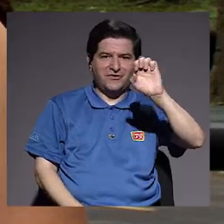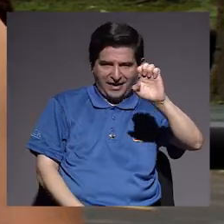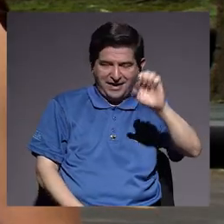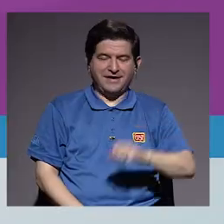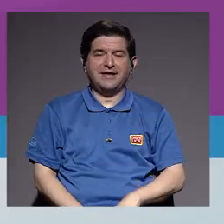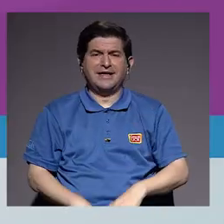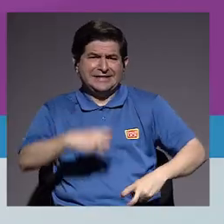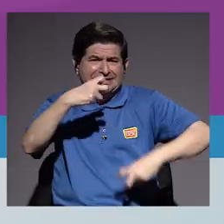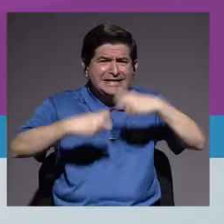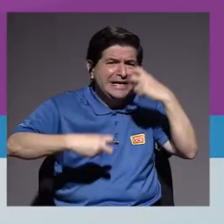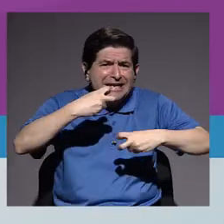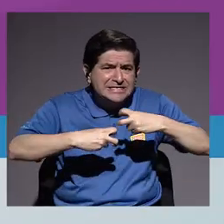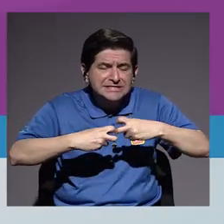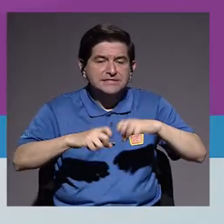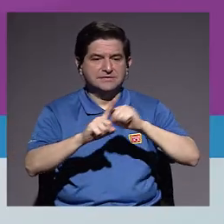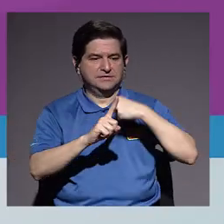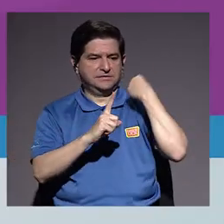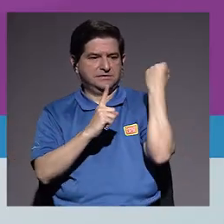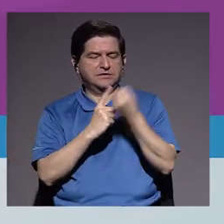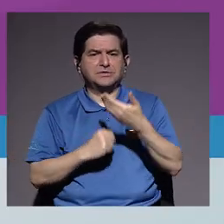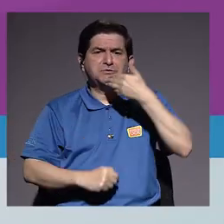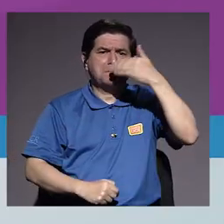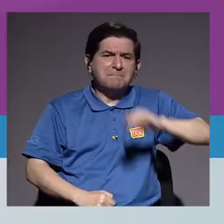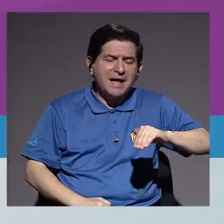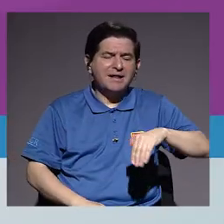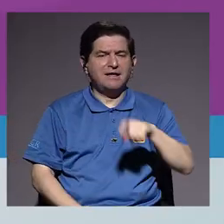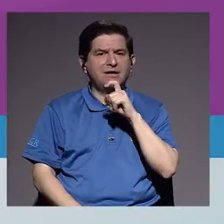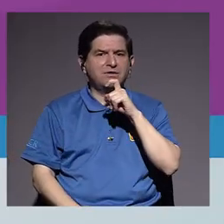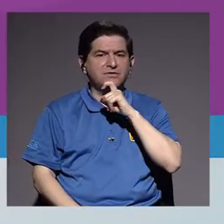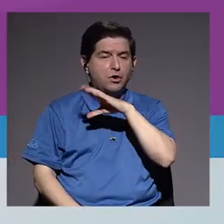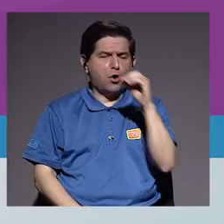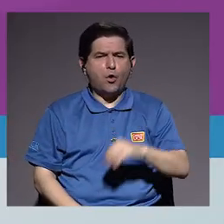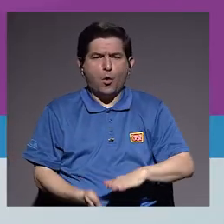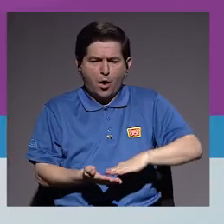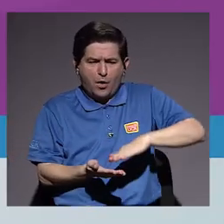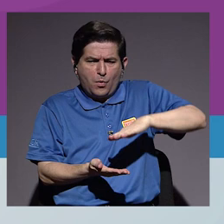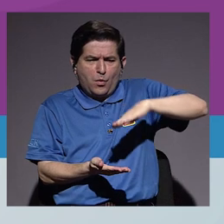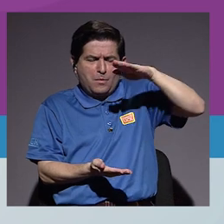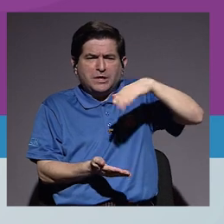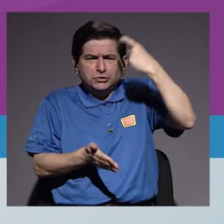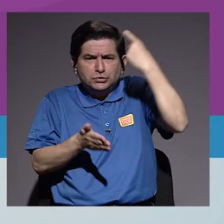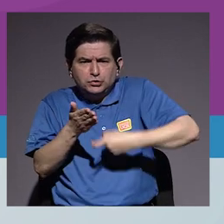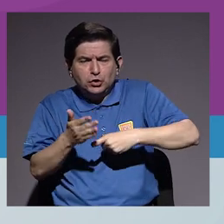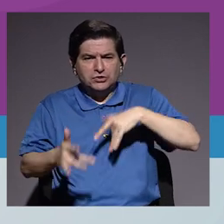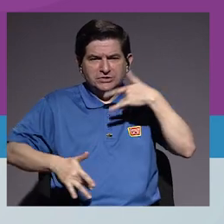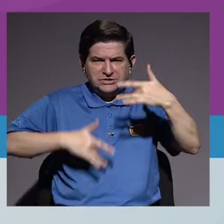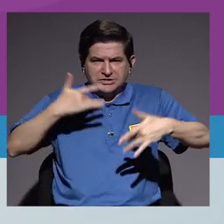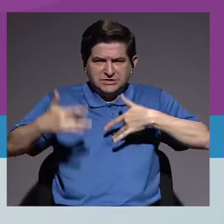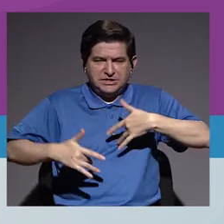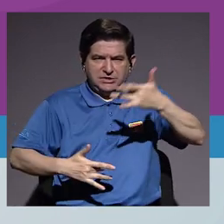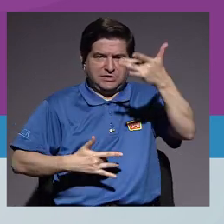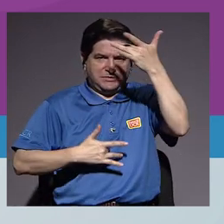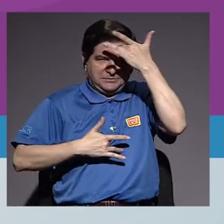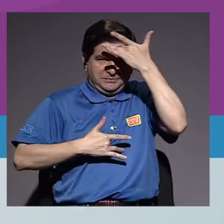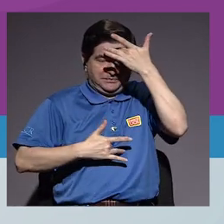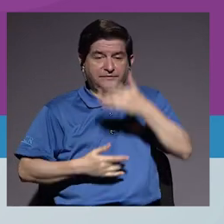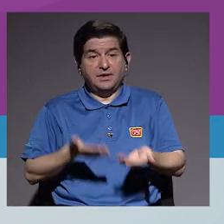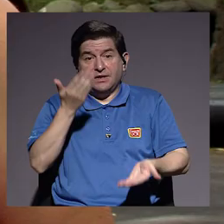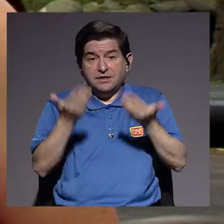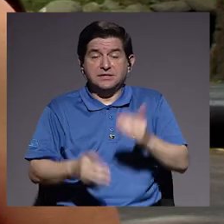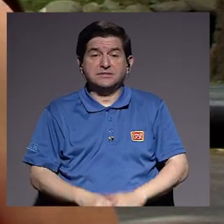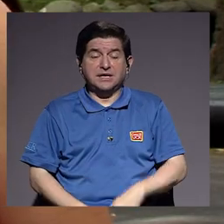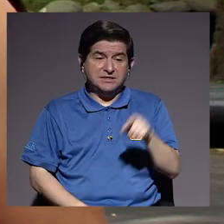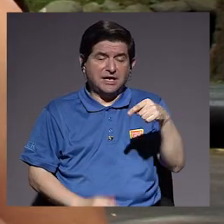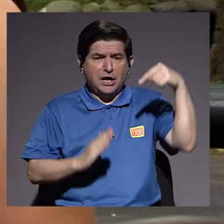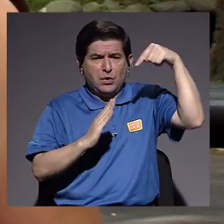crisis es una situación mala o difícil o una intensificación brusca de un síntoma de una enfermedad, ya sea para agravarse o